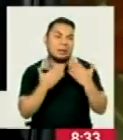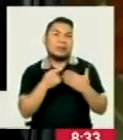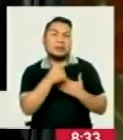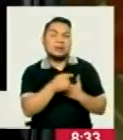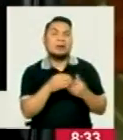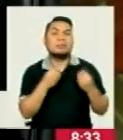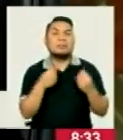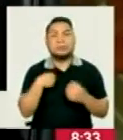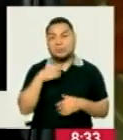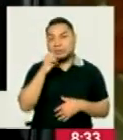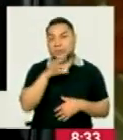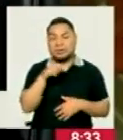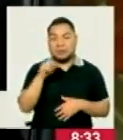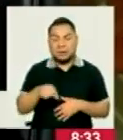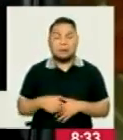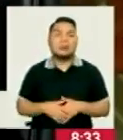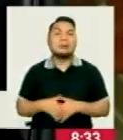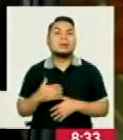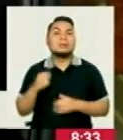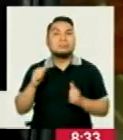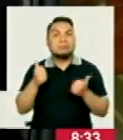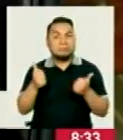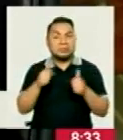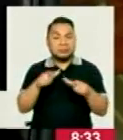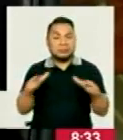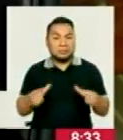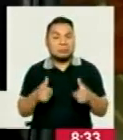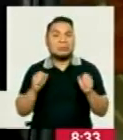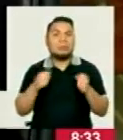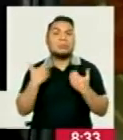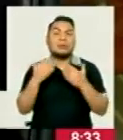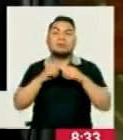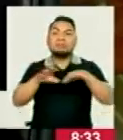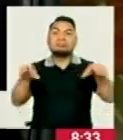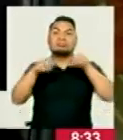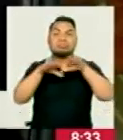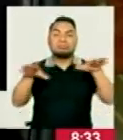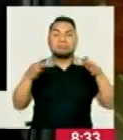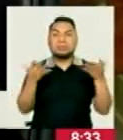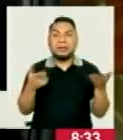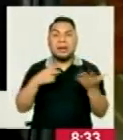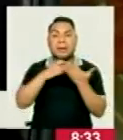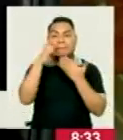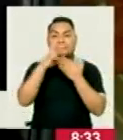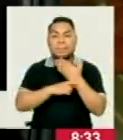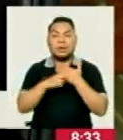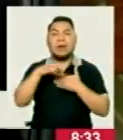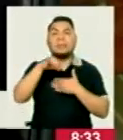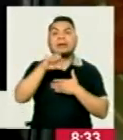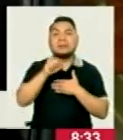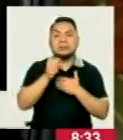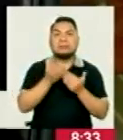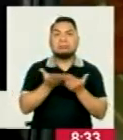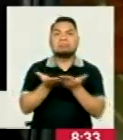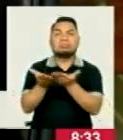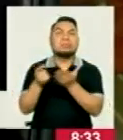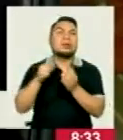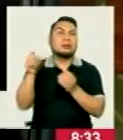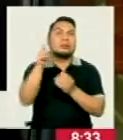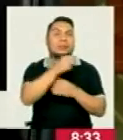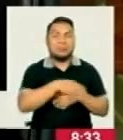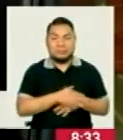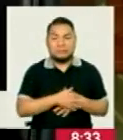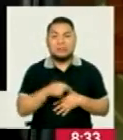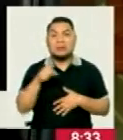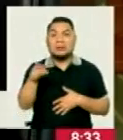justamente porque, como te digo, esto nos va a servir este espacio para poder difundir lo que es el Programa Nacional País. Como bien lo has indicado, no